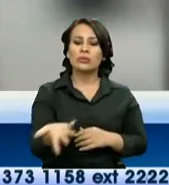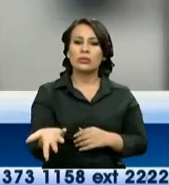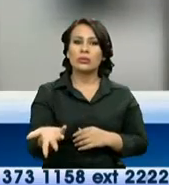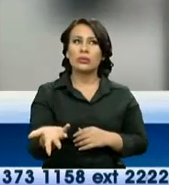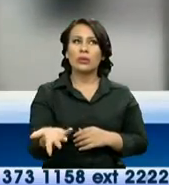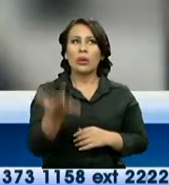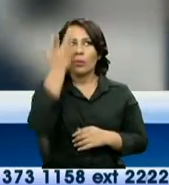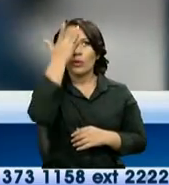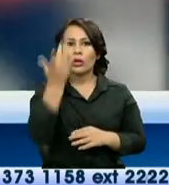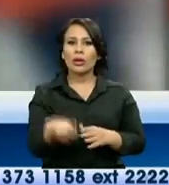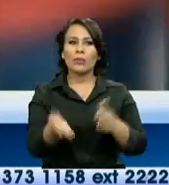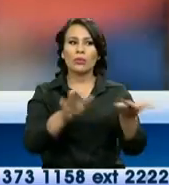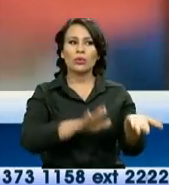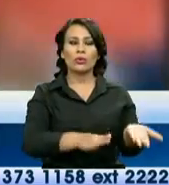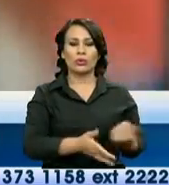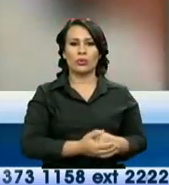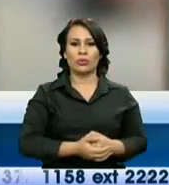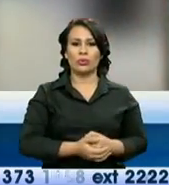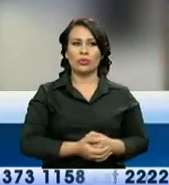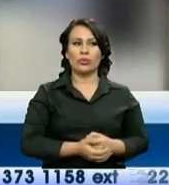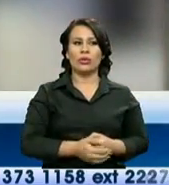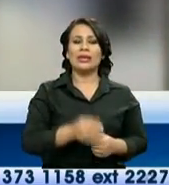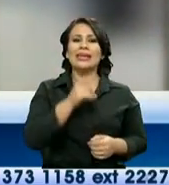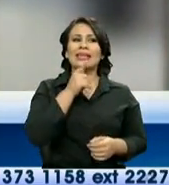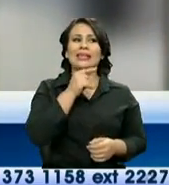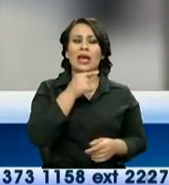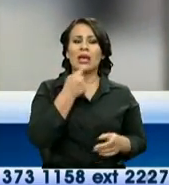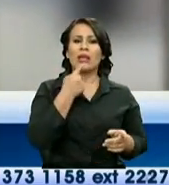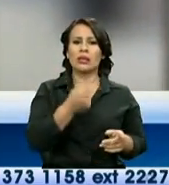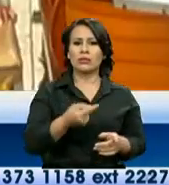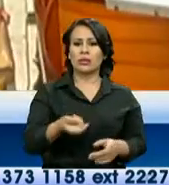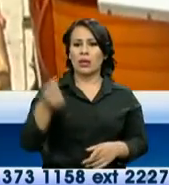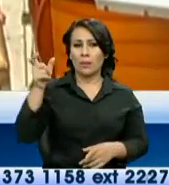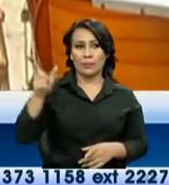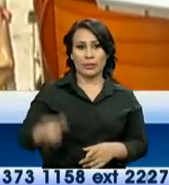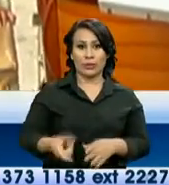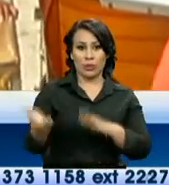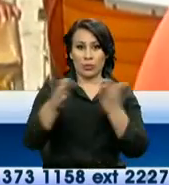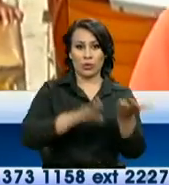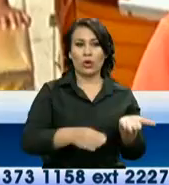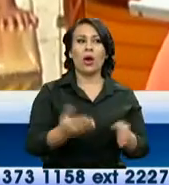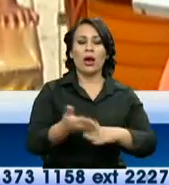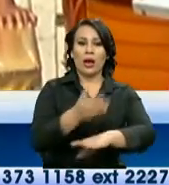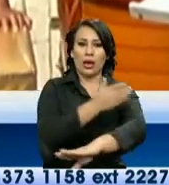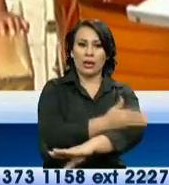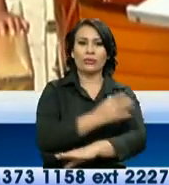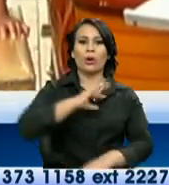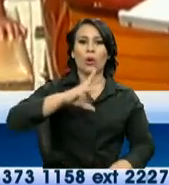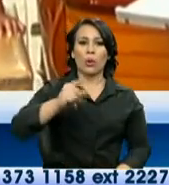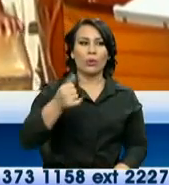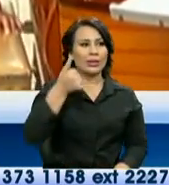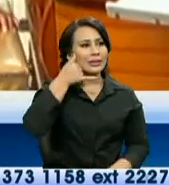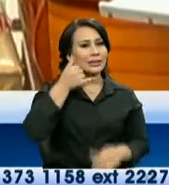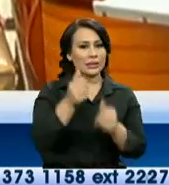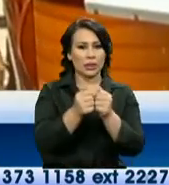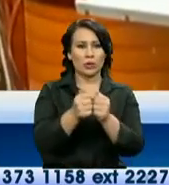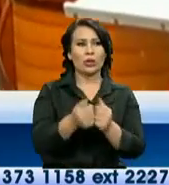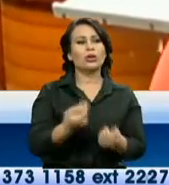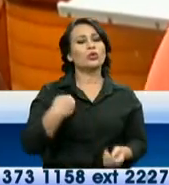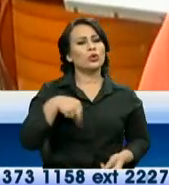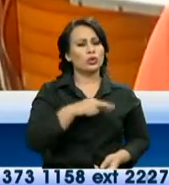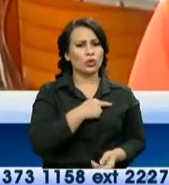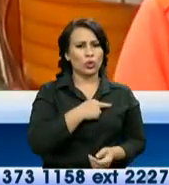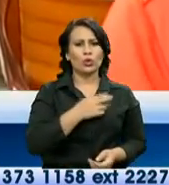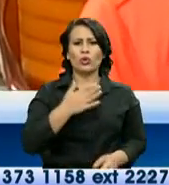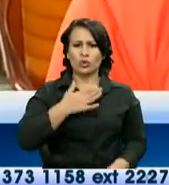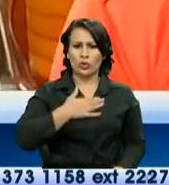luego de haber sido capturado por un supuesto robo de celular. ¿Por qué le hicieron eso a mi hijo? Queremos justicia por él ya. Yo como